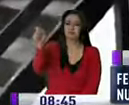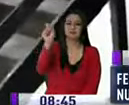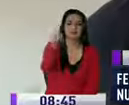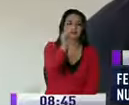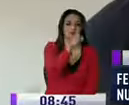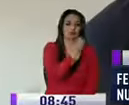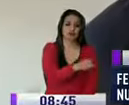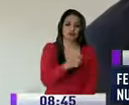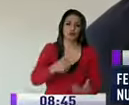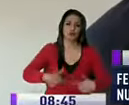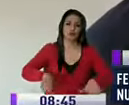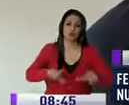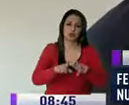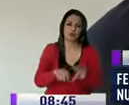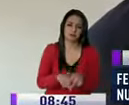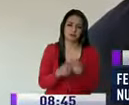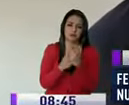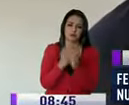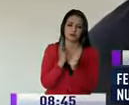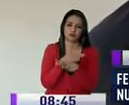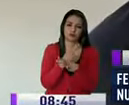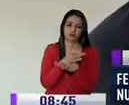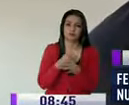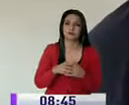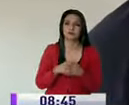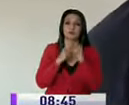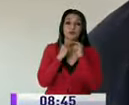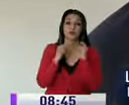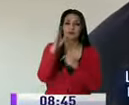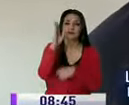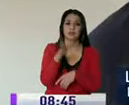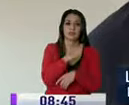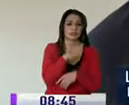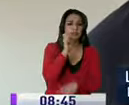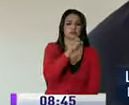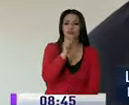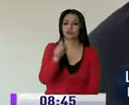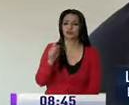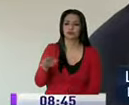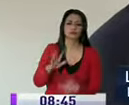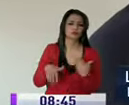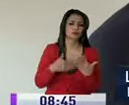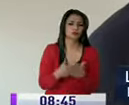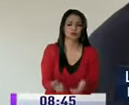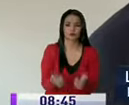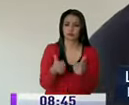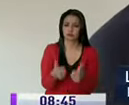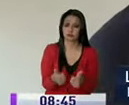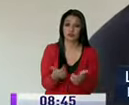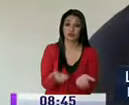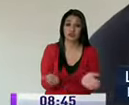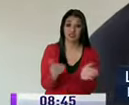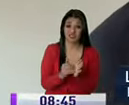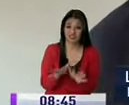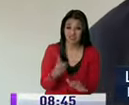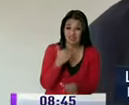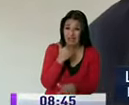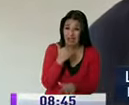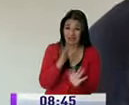funcionamiento. El cura aquí bendijo este lugar y que todo marche bien, pues de hoy en adelante, y que no volver a tener